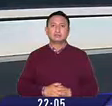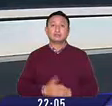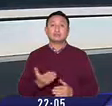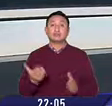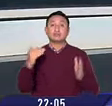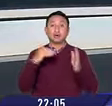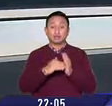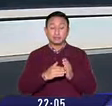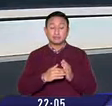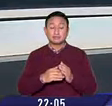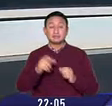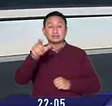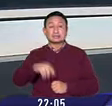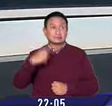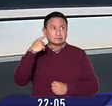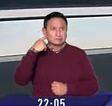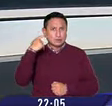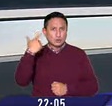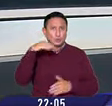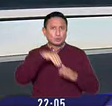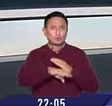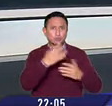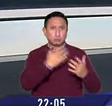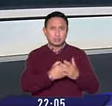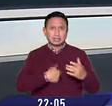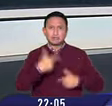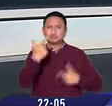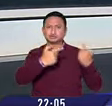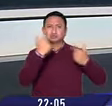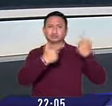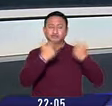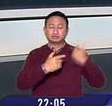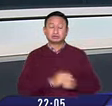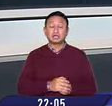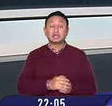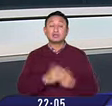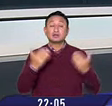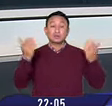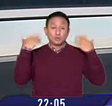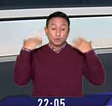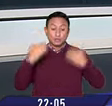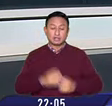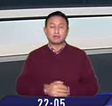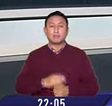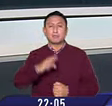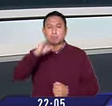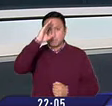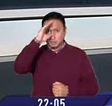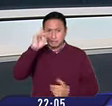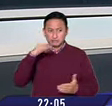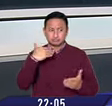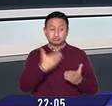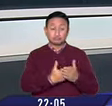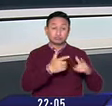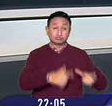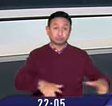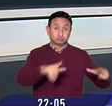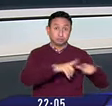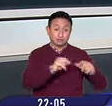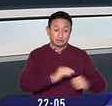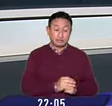Nuevamente, varios disparos se escucharon al interior de la penitenciaría del Litoral en Guayaquil. Elementos de la policía llegaron al sitio y